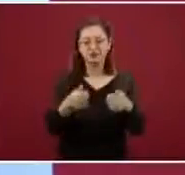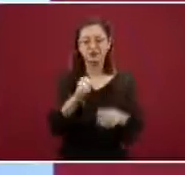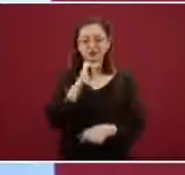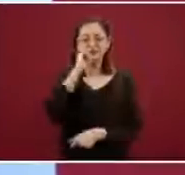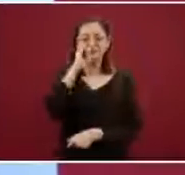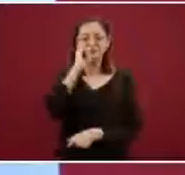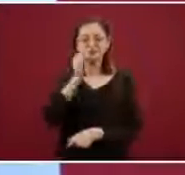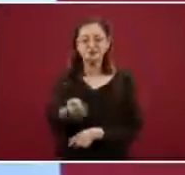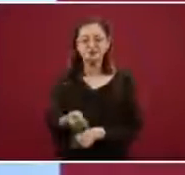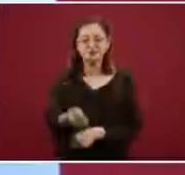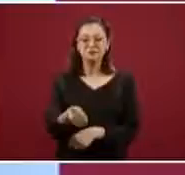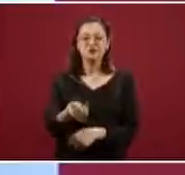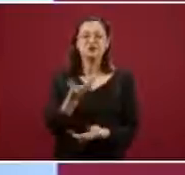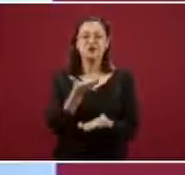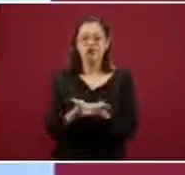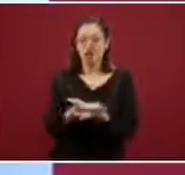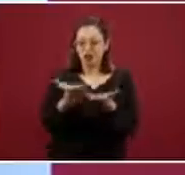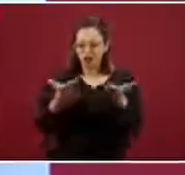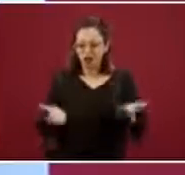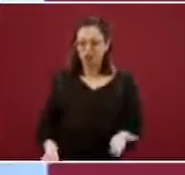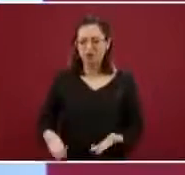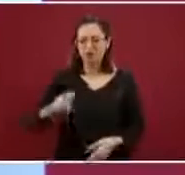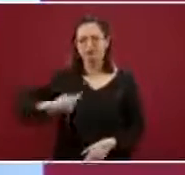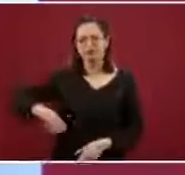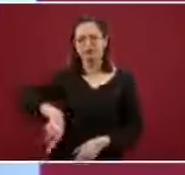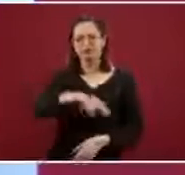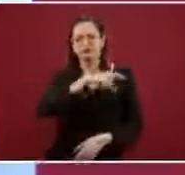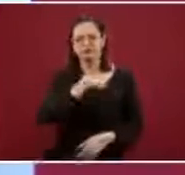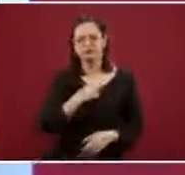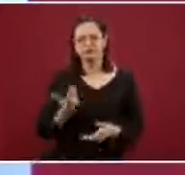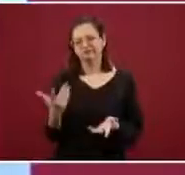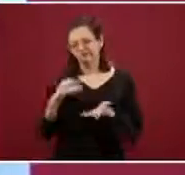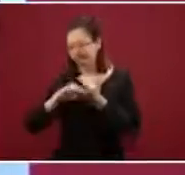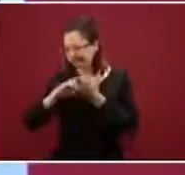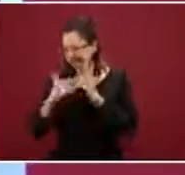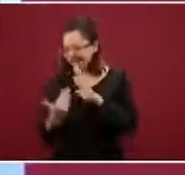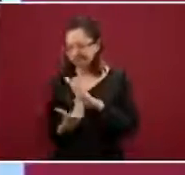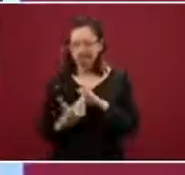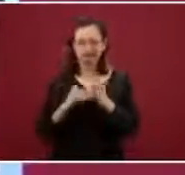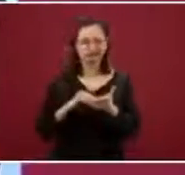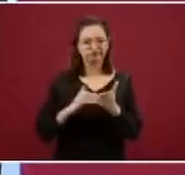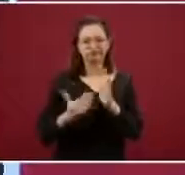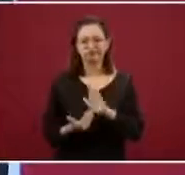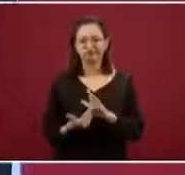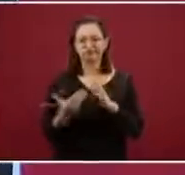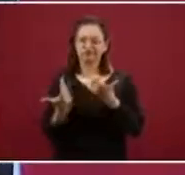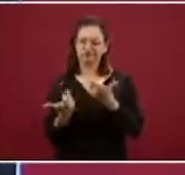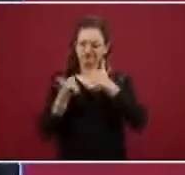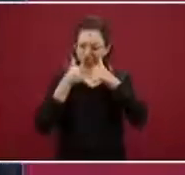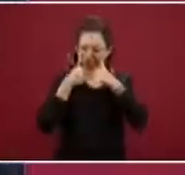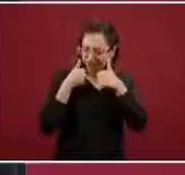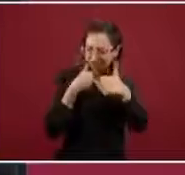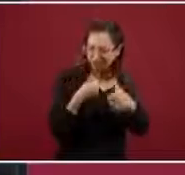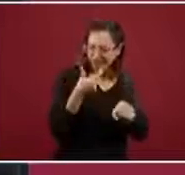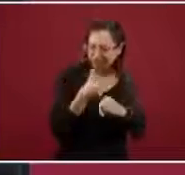Entonces, como parte de la estrategia que estamos aplicando para serenar el país,